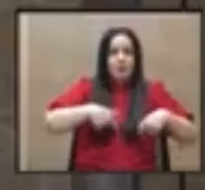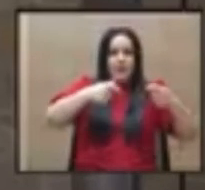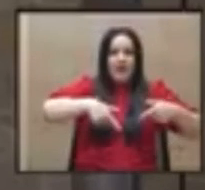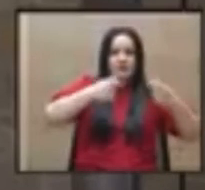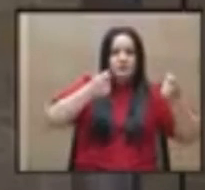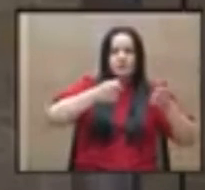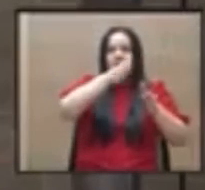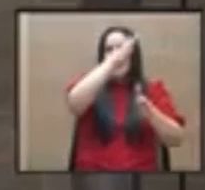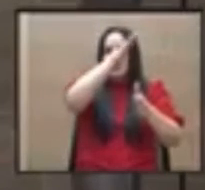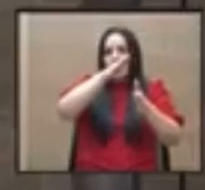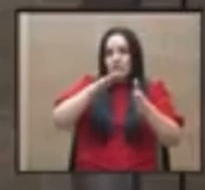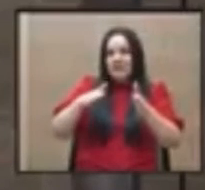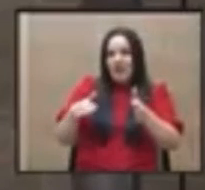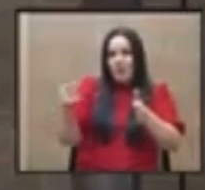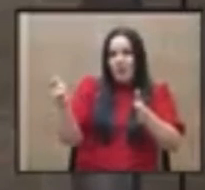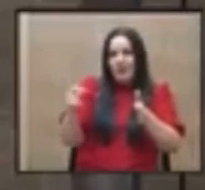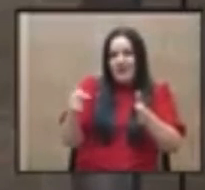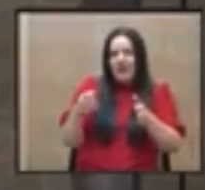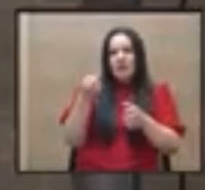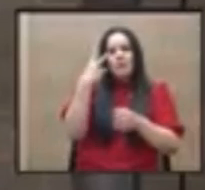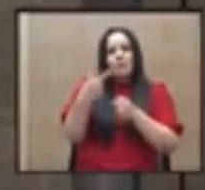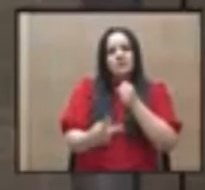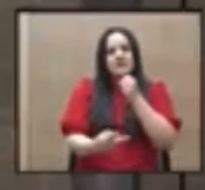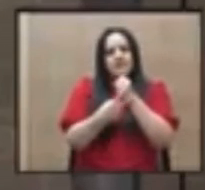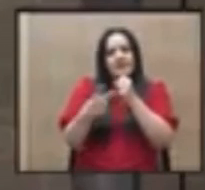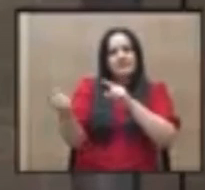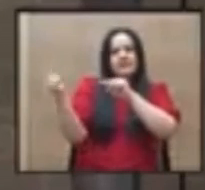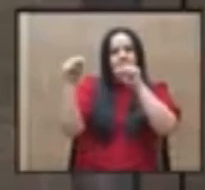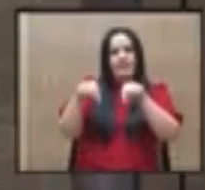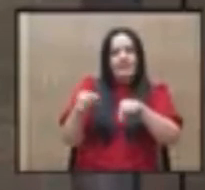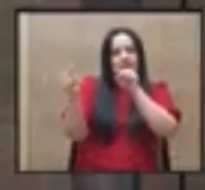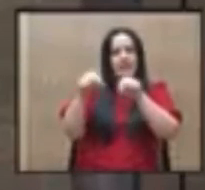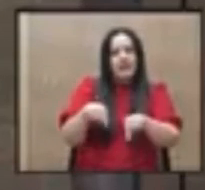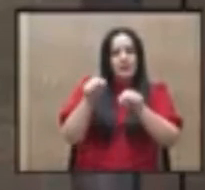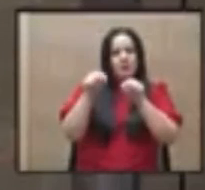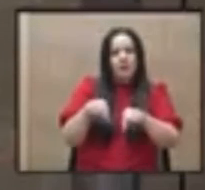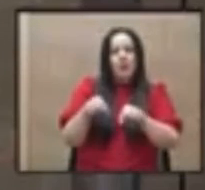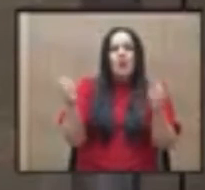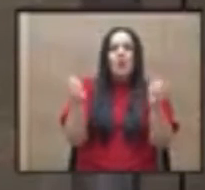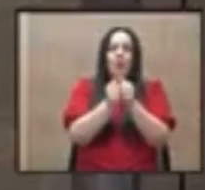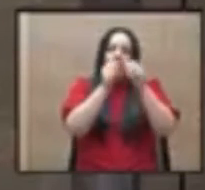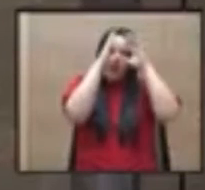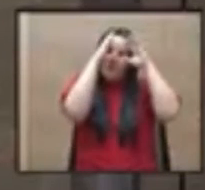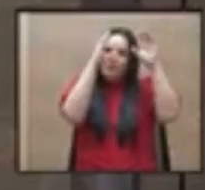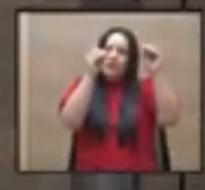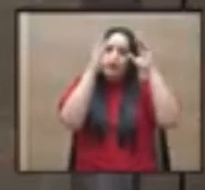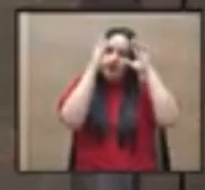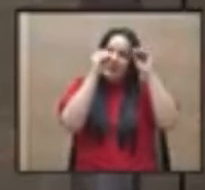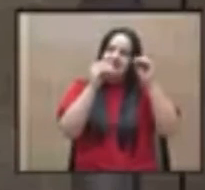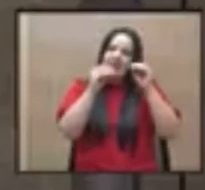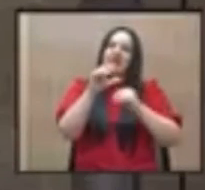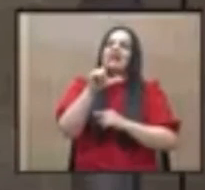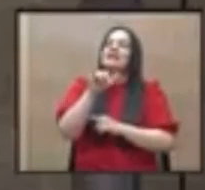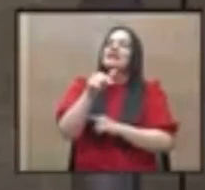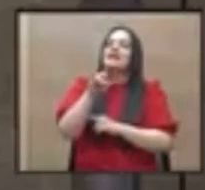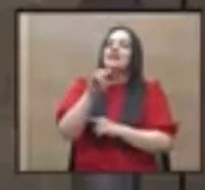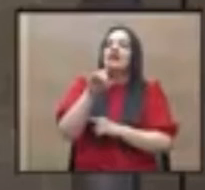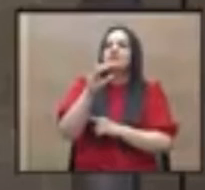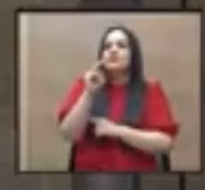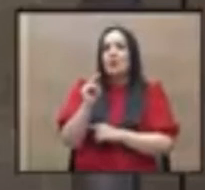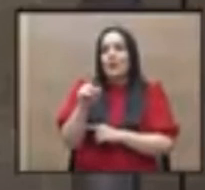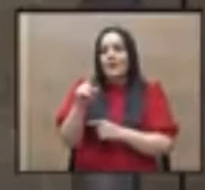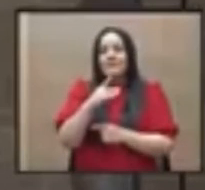Contraloría ha venido en reiteradas ocasiones con sus informes de liquidación a decirnos que